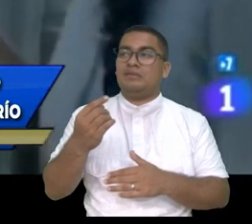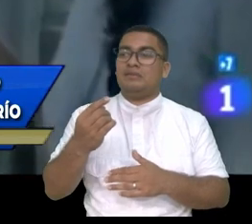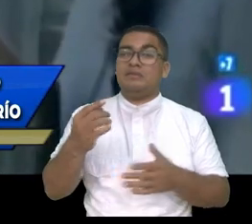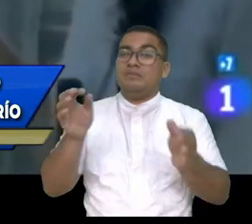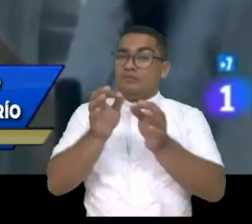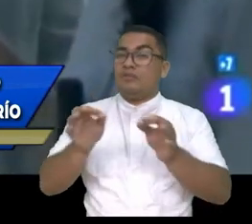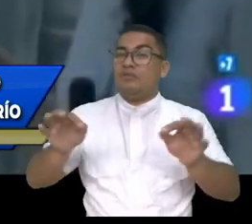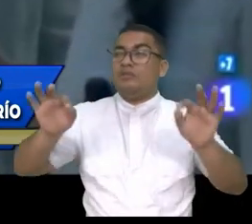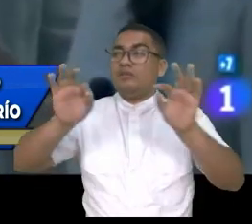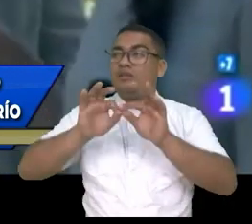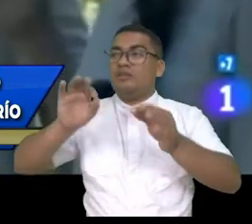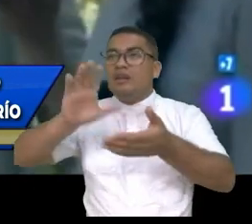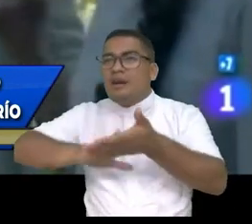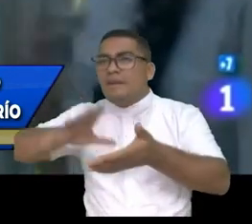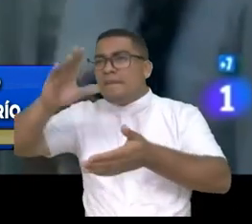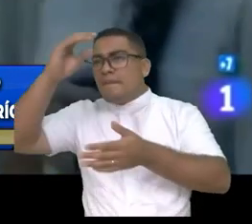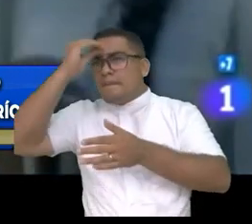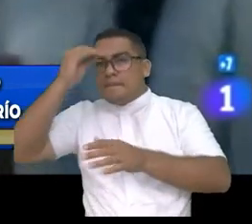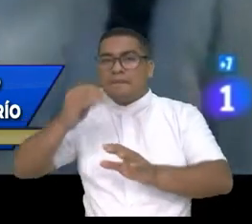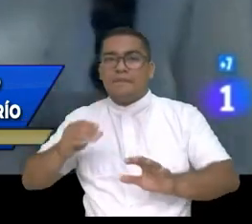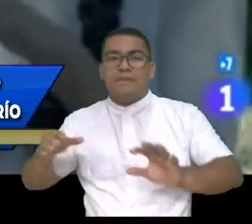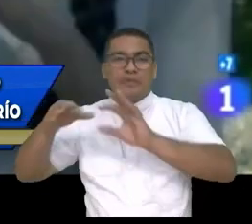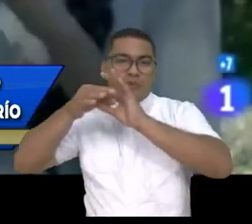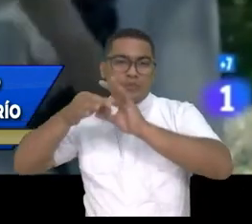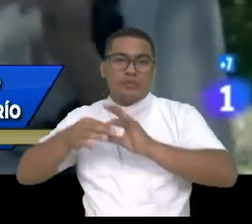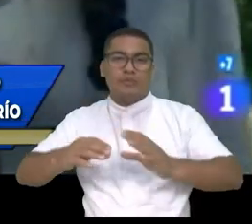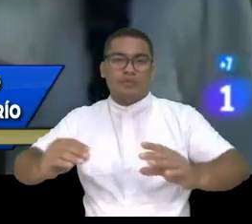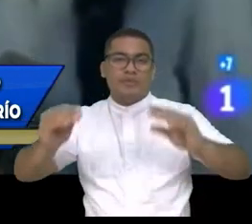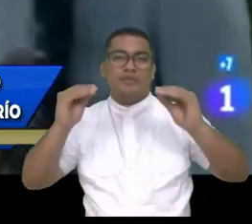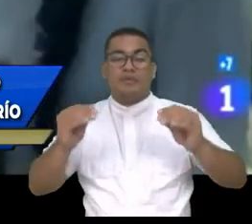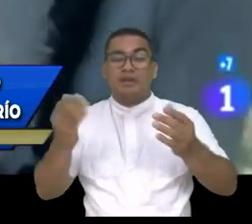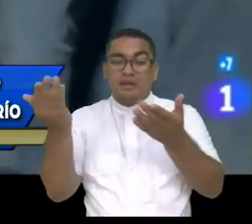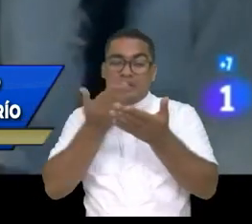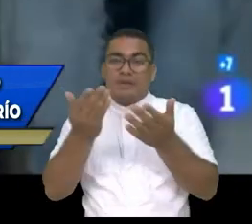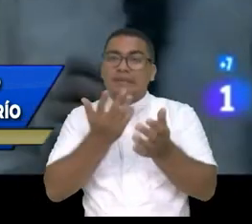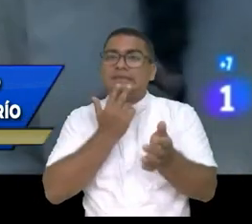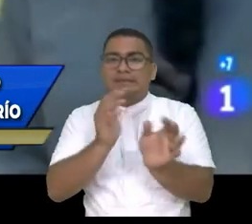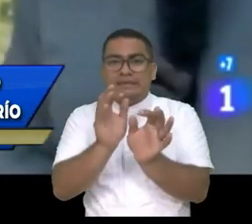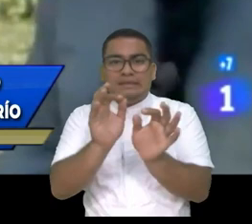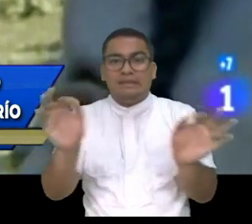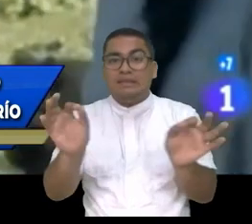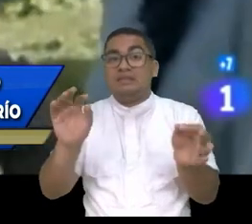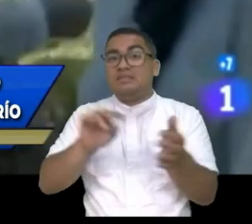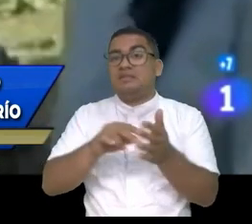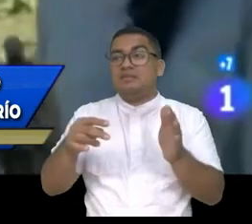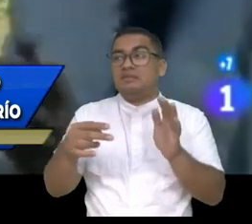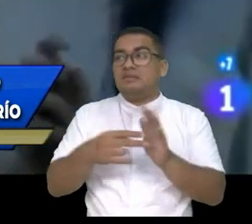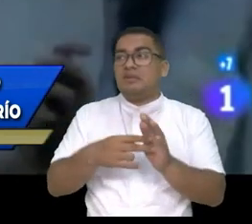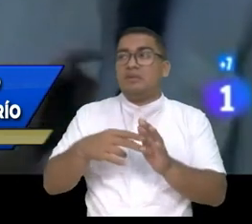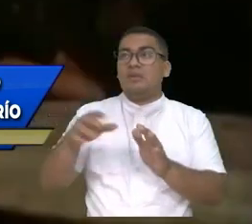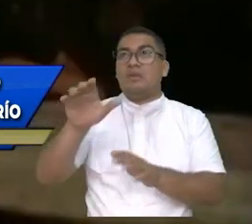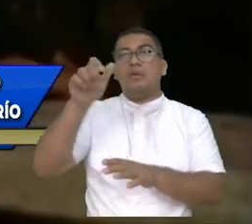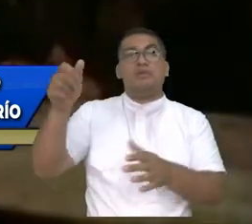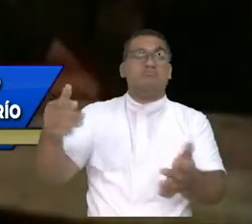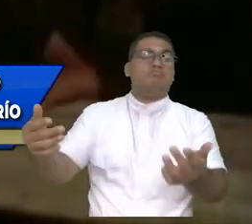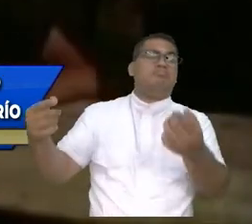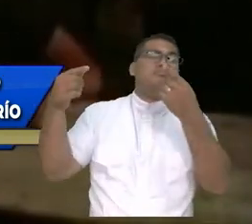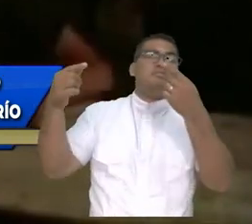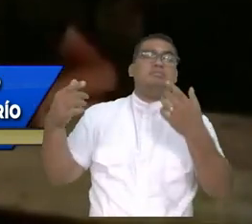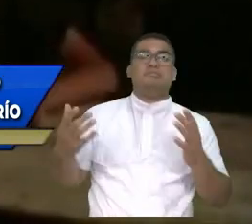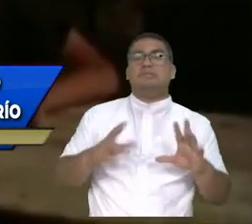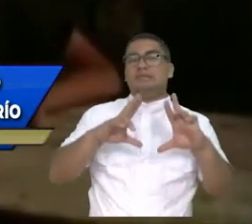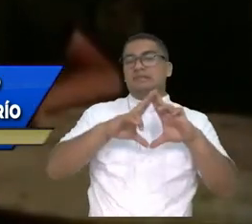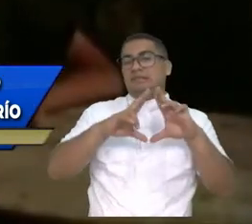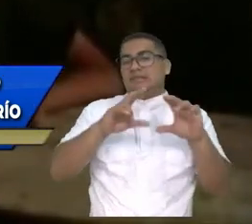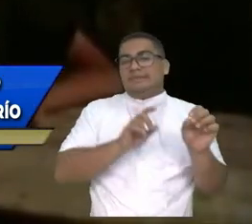no aprenden oficio, si no aprenden educación, si no estudian, nosotros nos van a avasallar y no vamos a ser libres